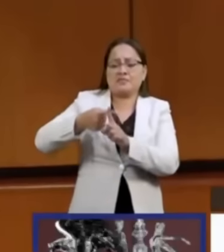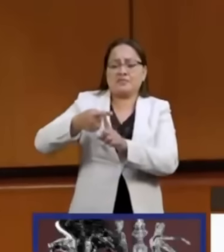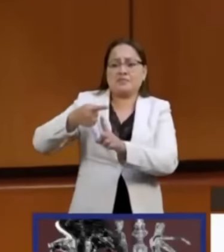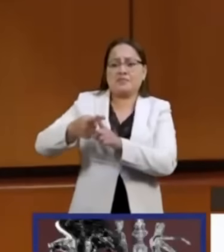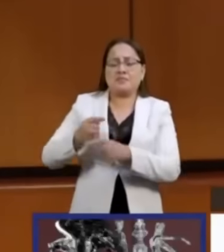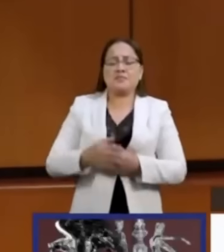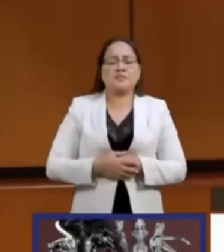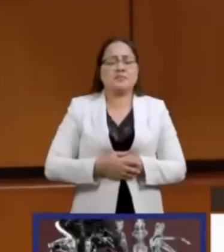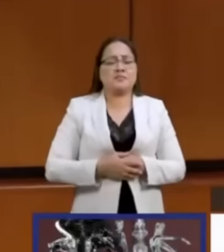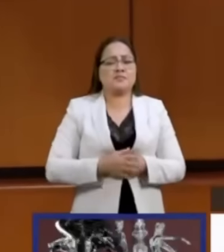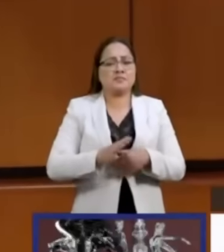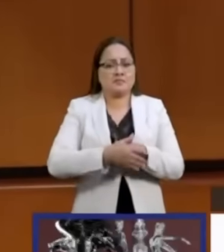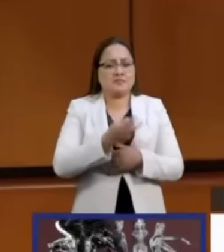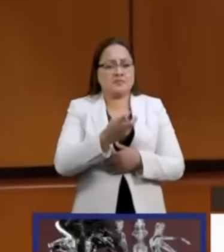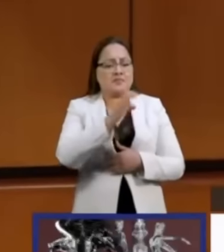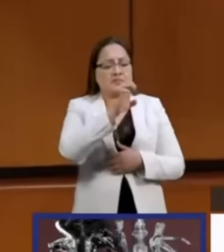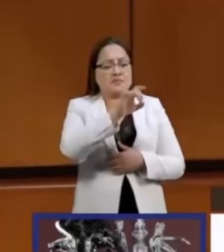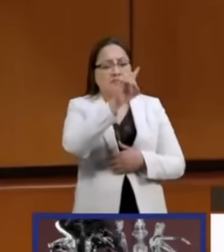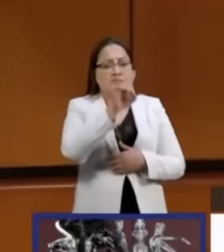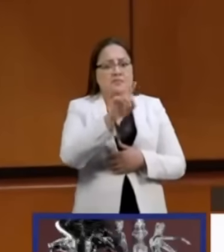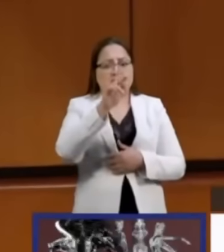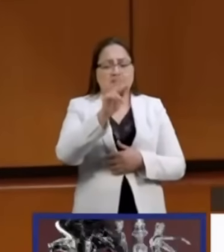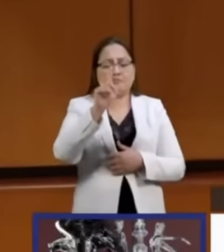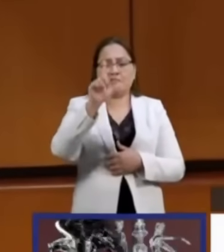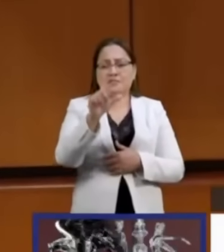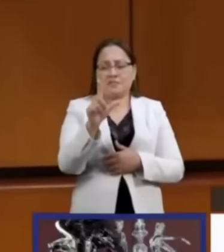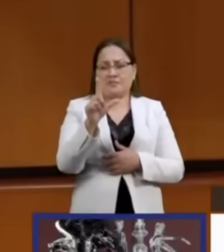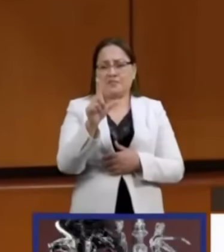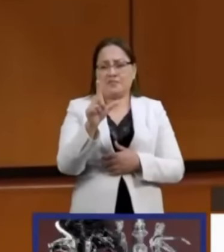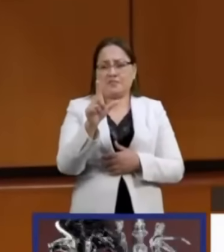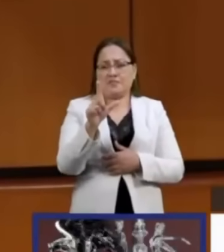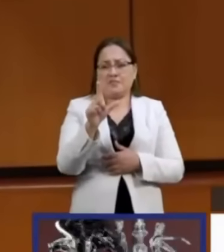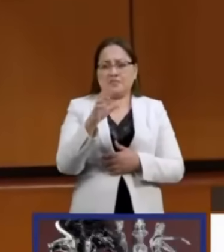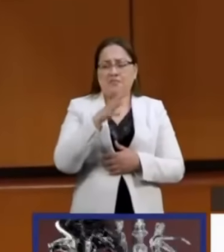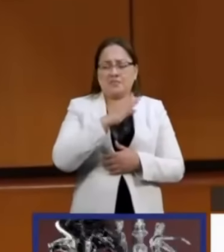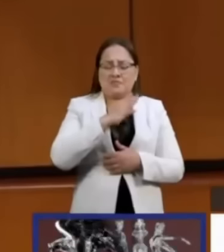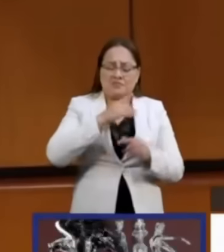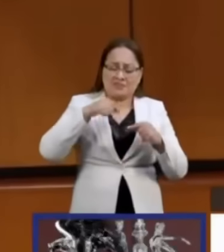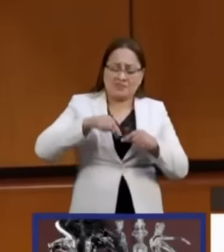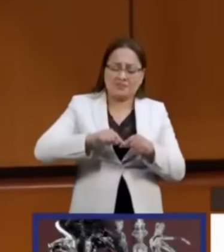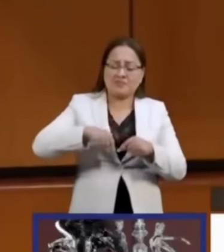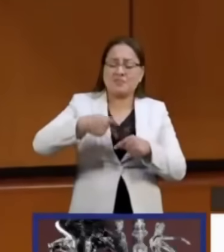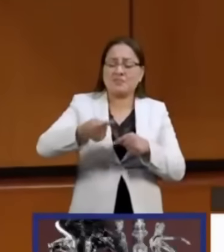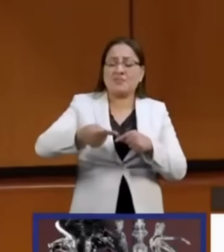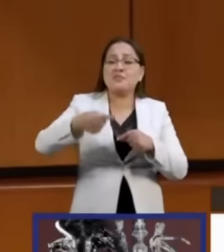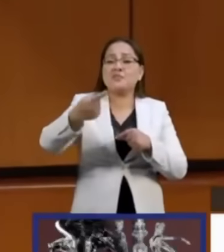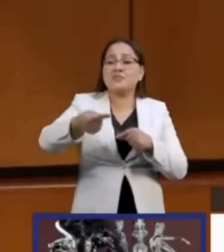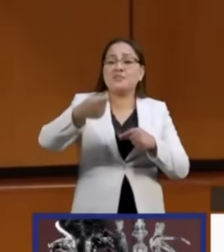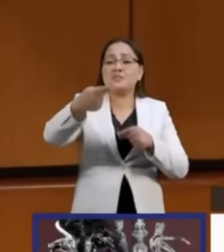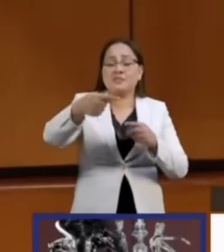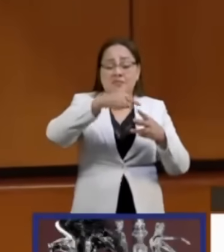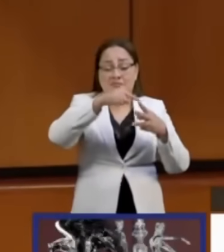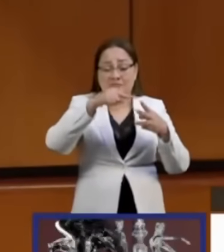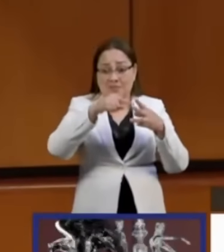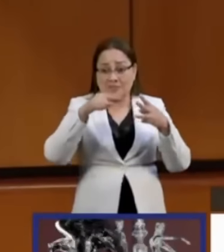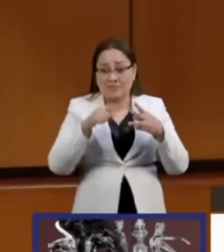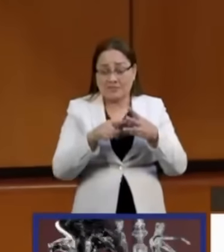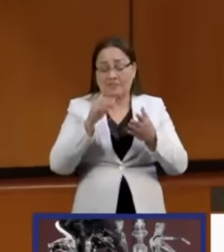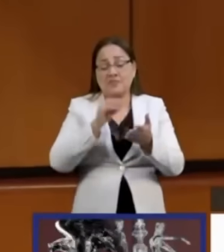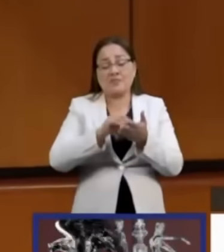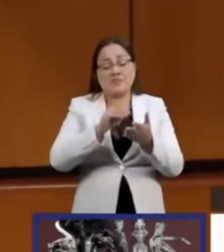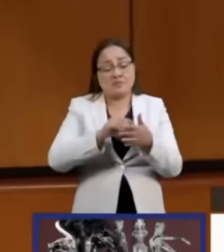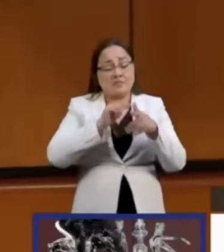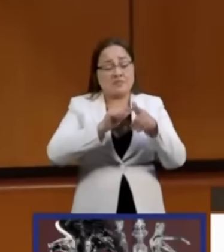con esto Ernesto Zedillo nos endeudó a las siguientes 3 generaciones